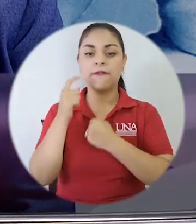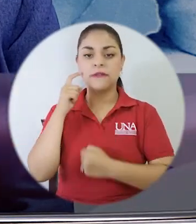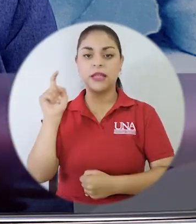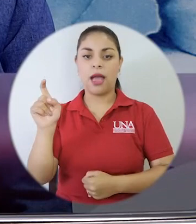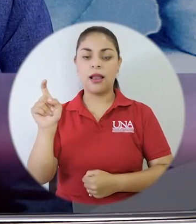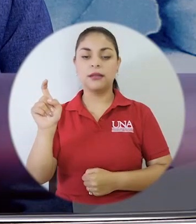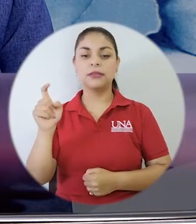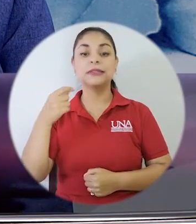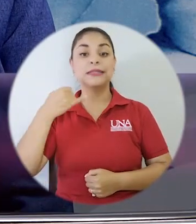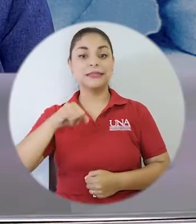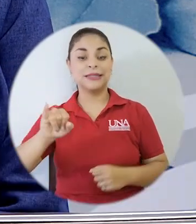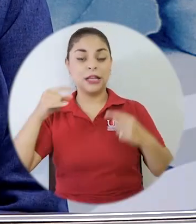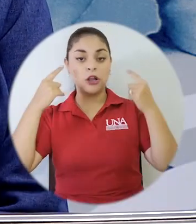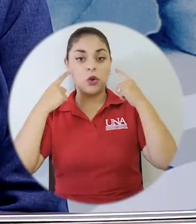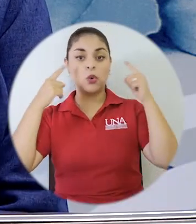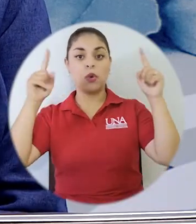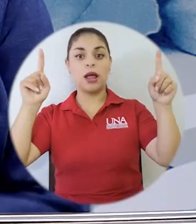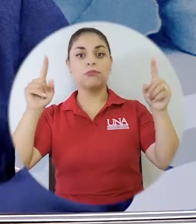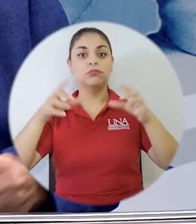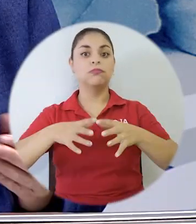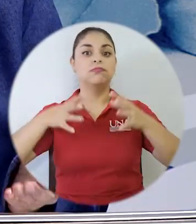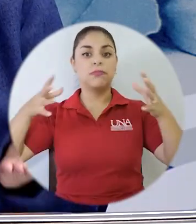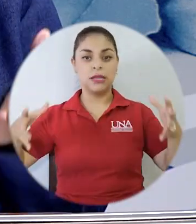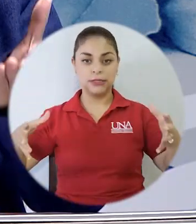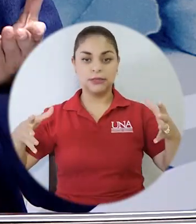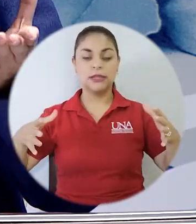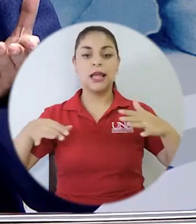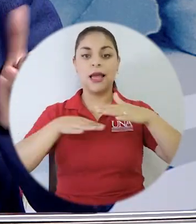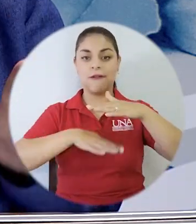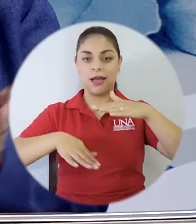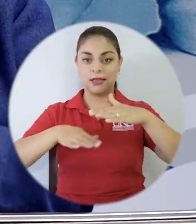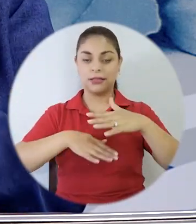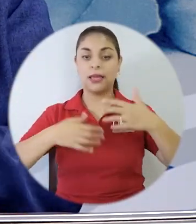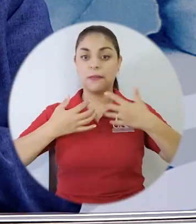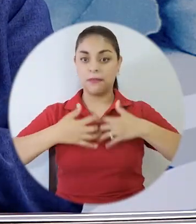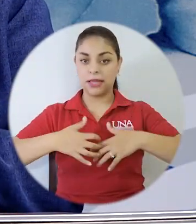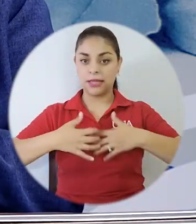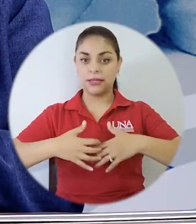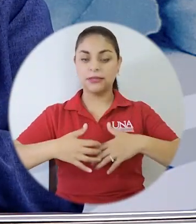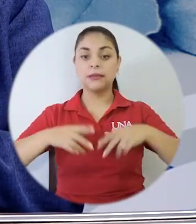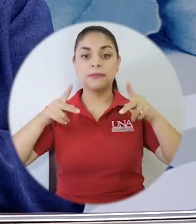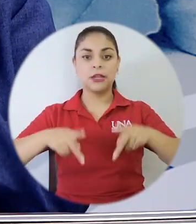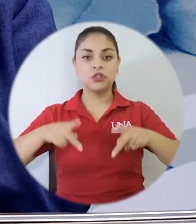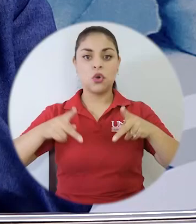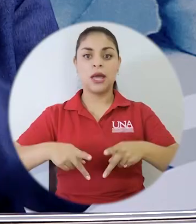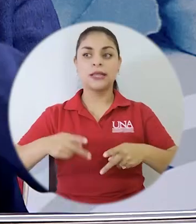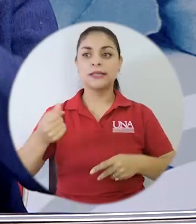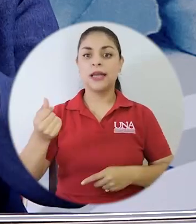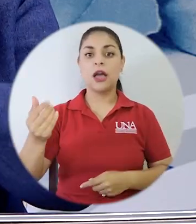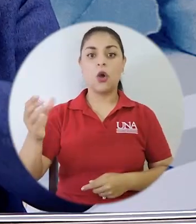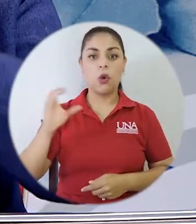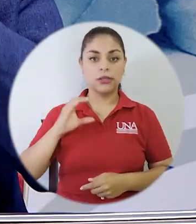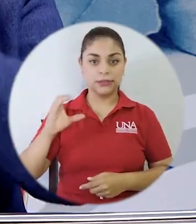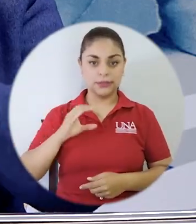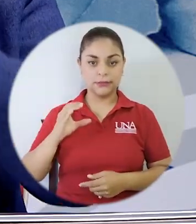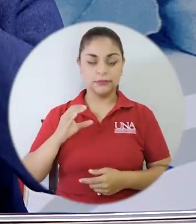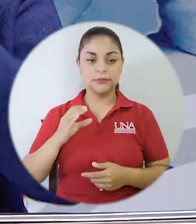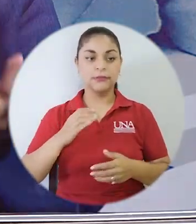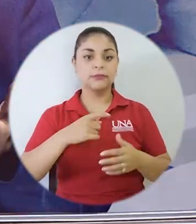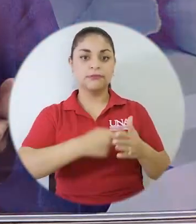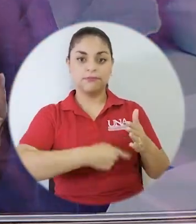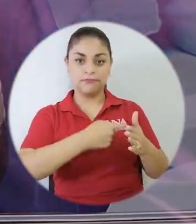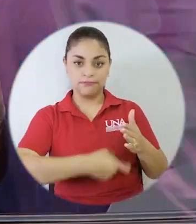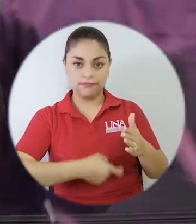la parte fiscal, si logramos aumentar la línea base de empresas y de personas que coticen y que